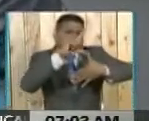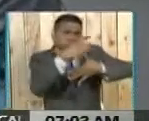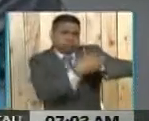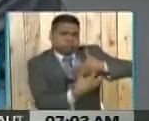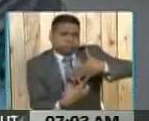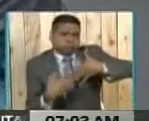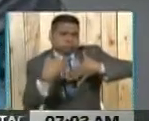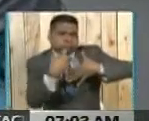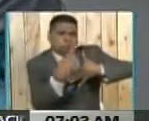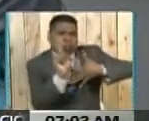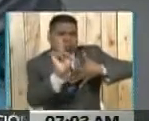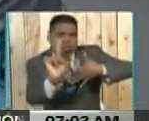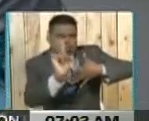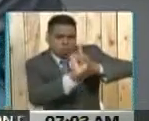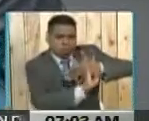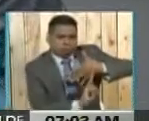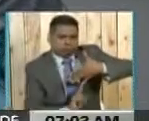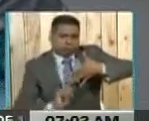En este momento